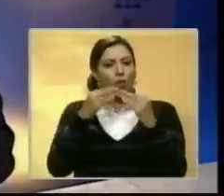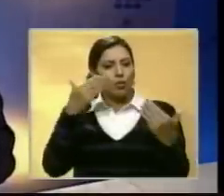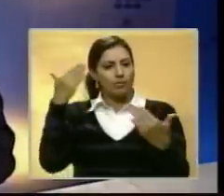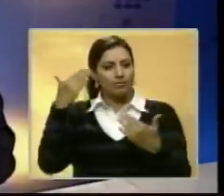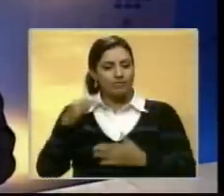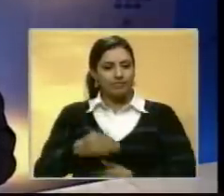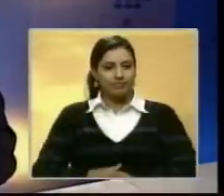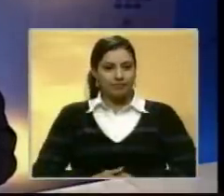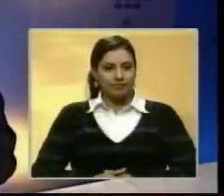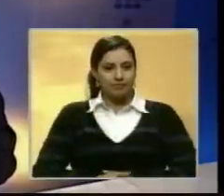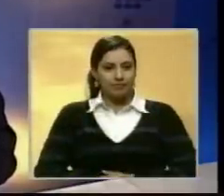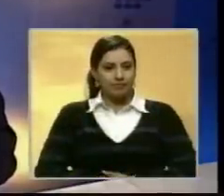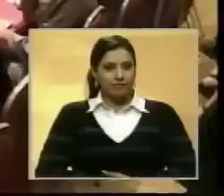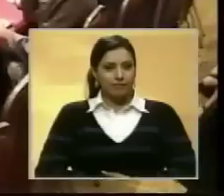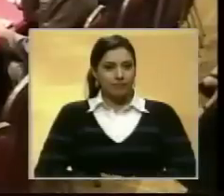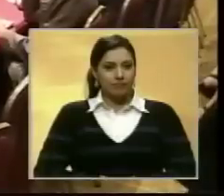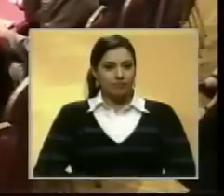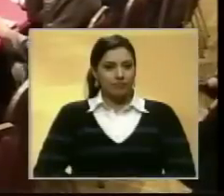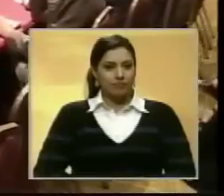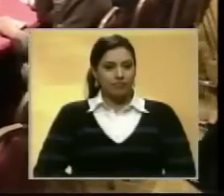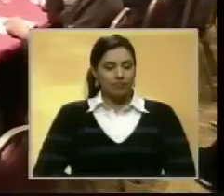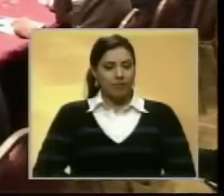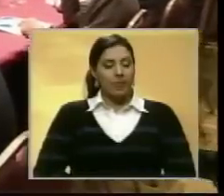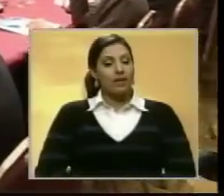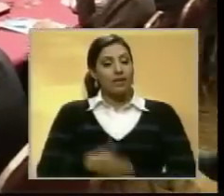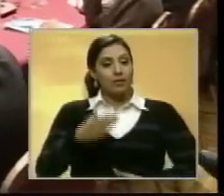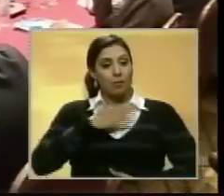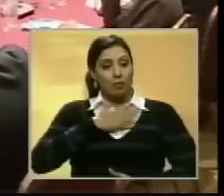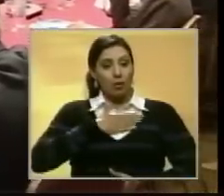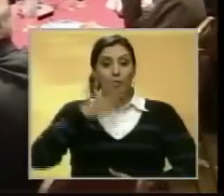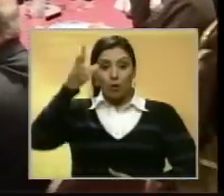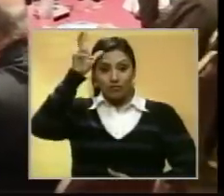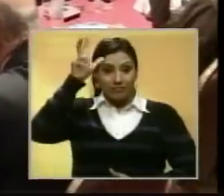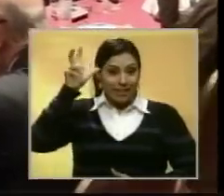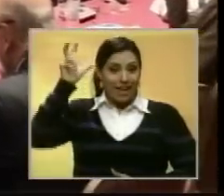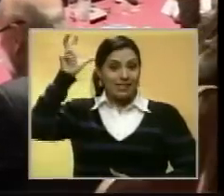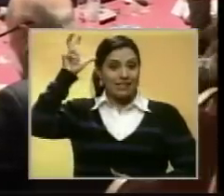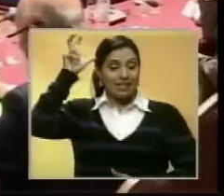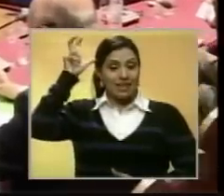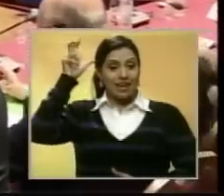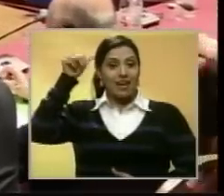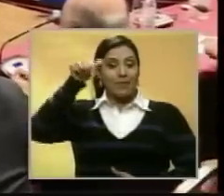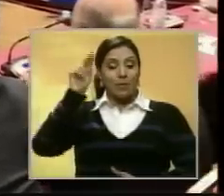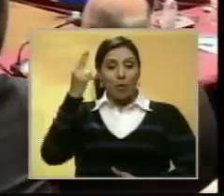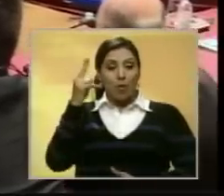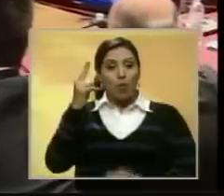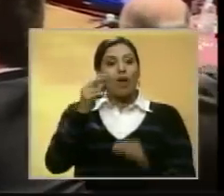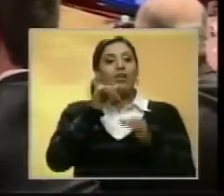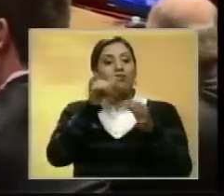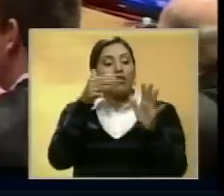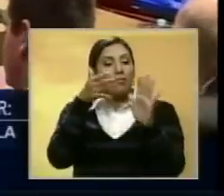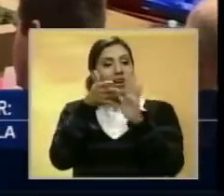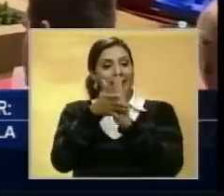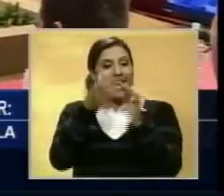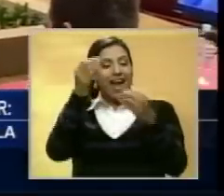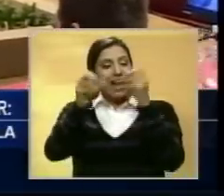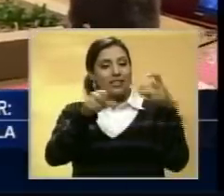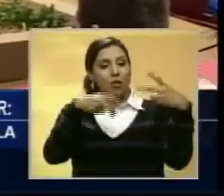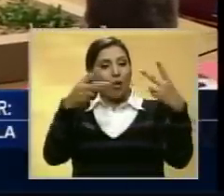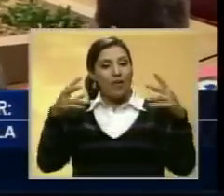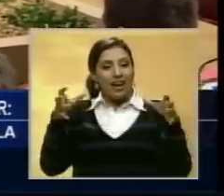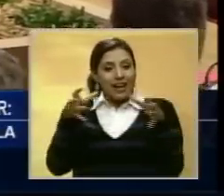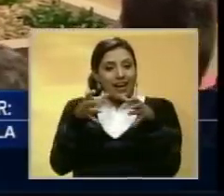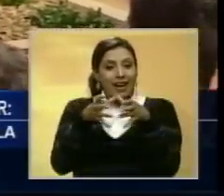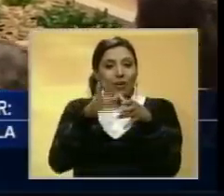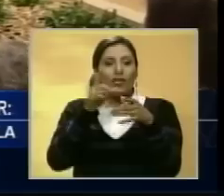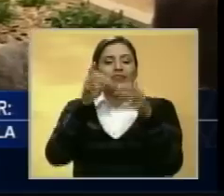informe previo al encuentro. El propio canciller de la República confirmó al Centro Monte Carlo de Noticias la realización del encuentro